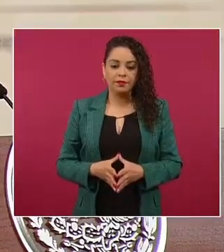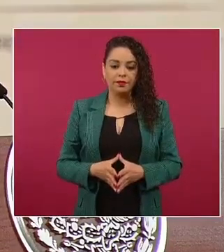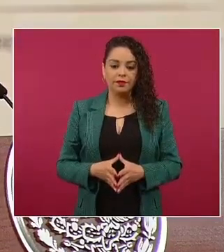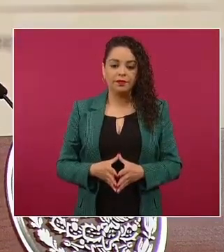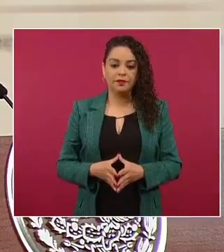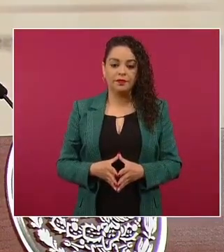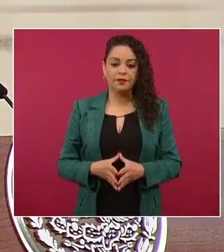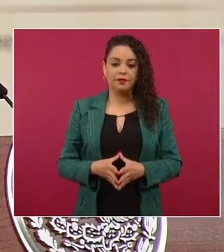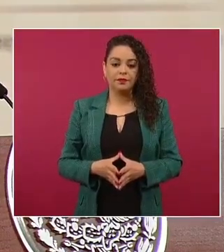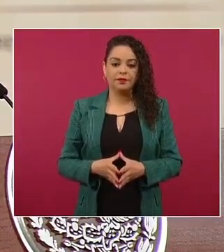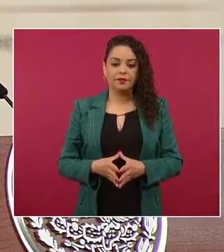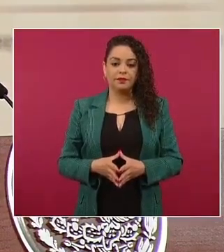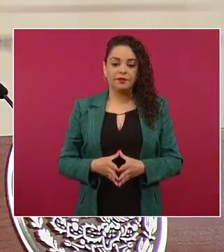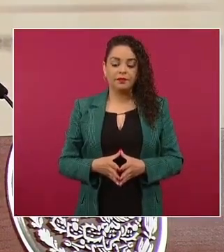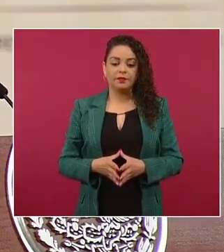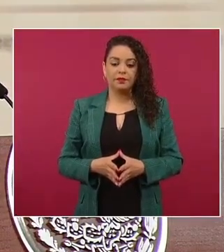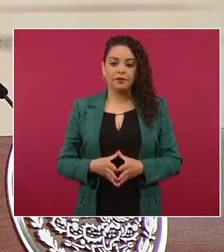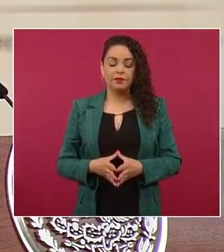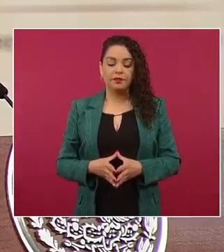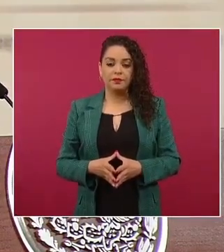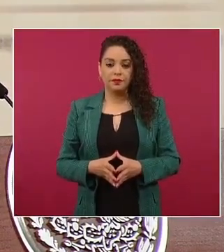que va a ser el sureste para